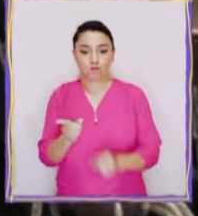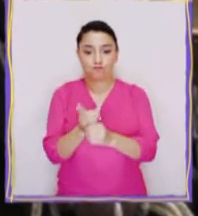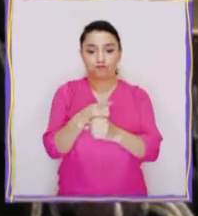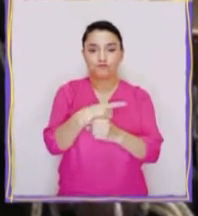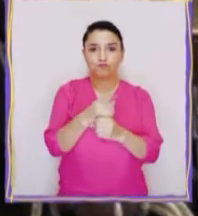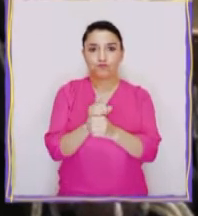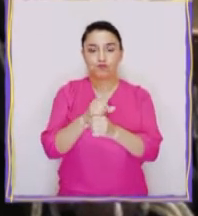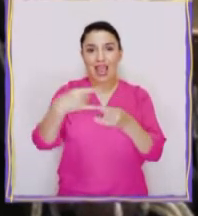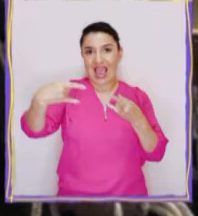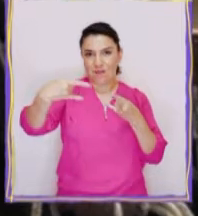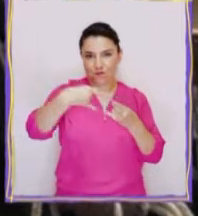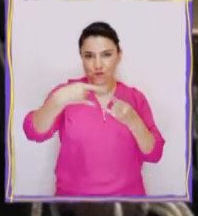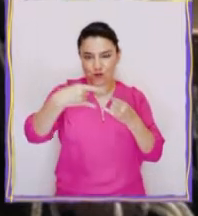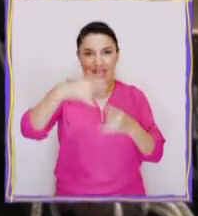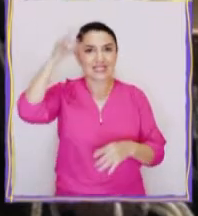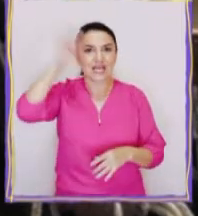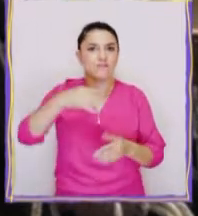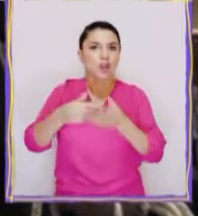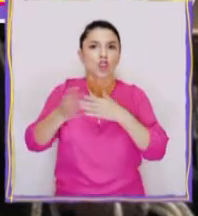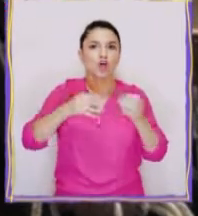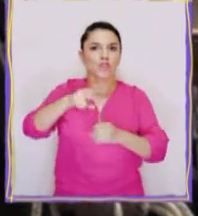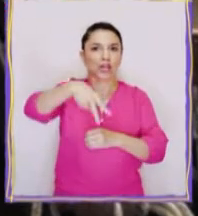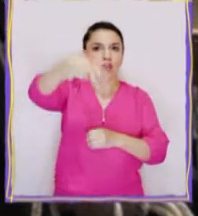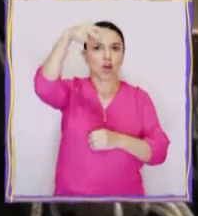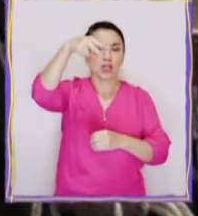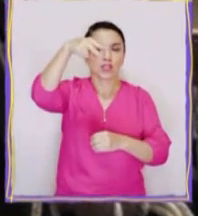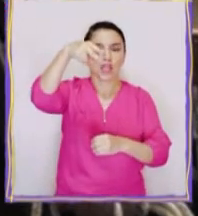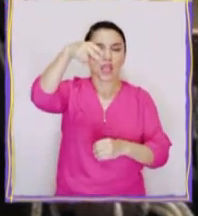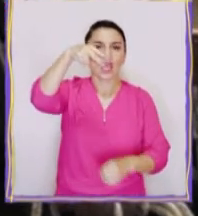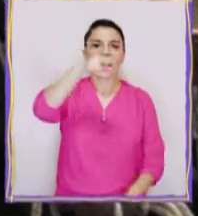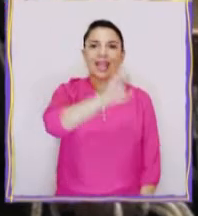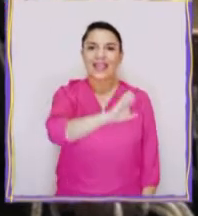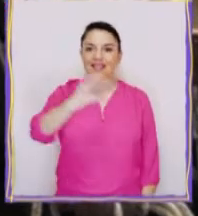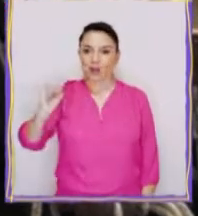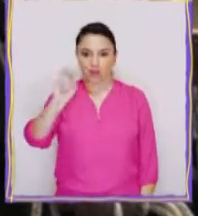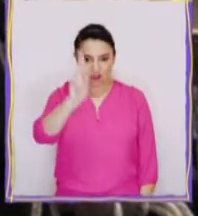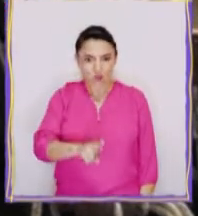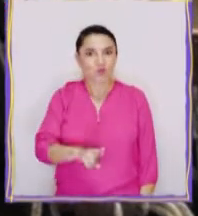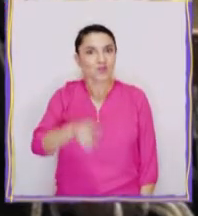aguja magnetizada y con eso obtener los puntos cardinales.